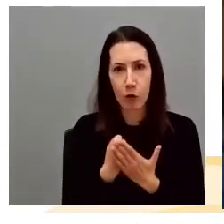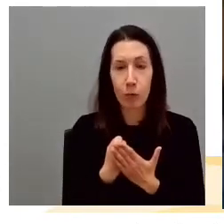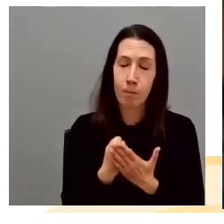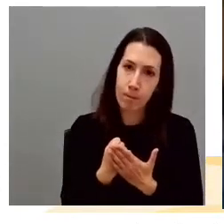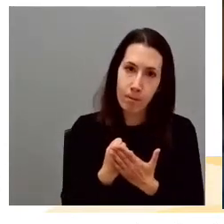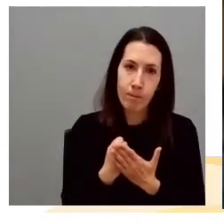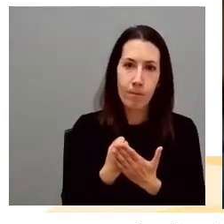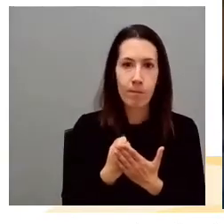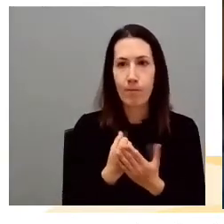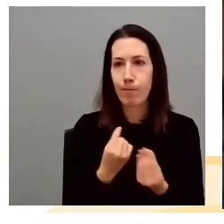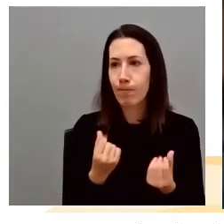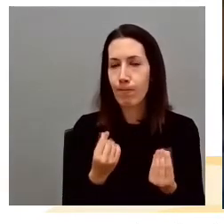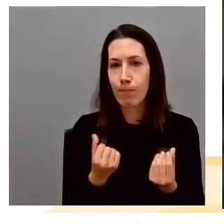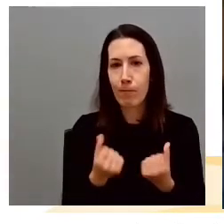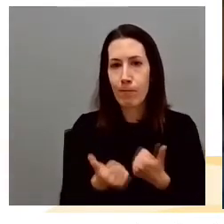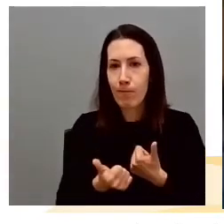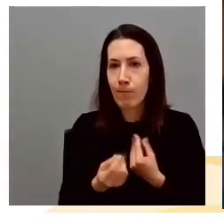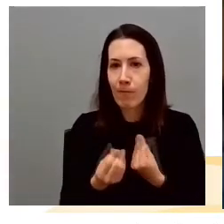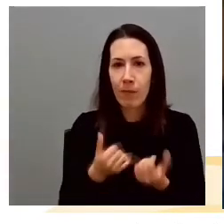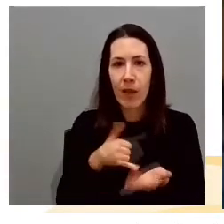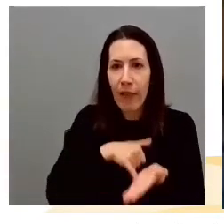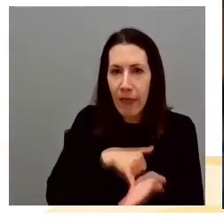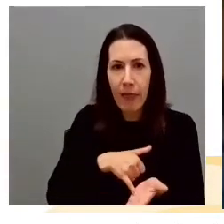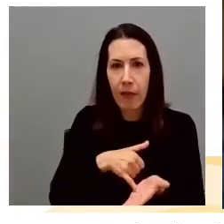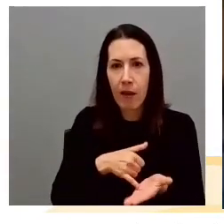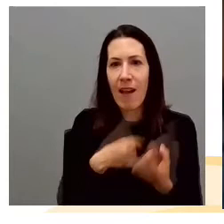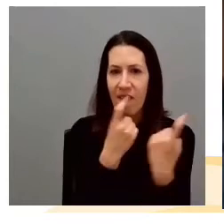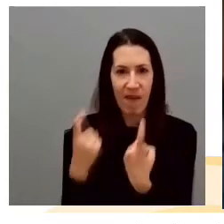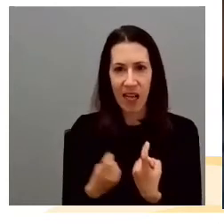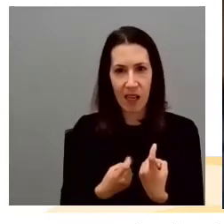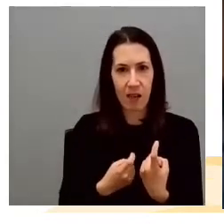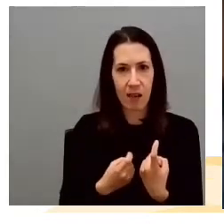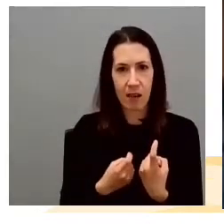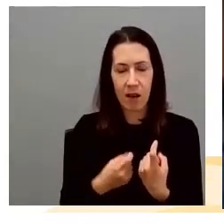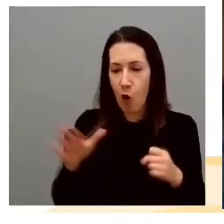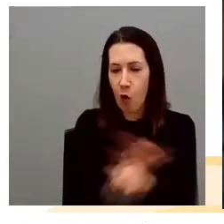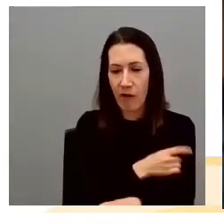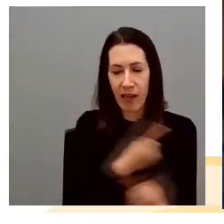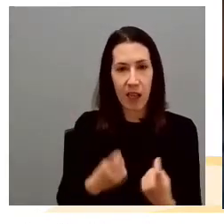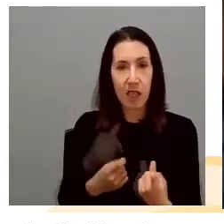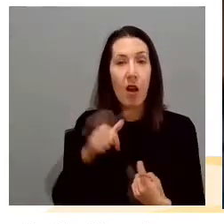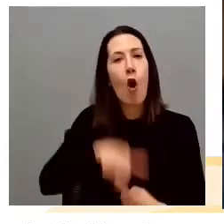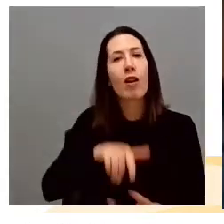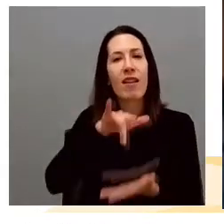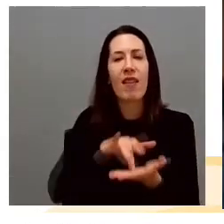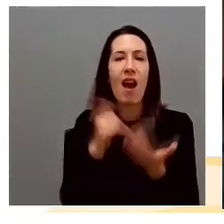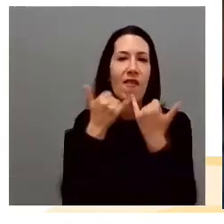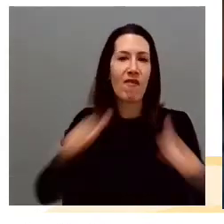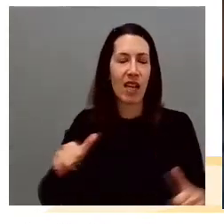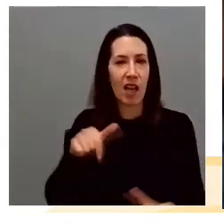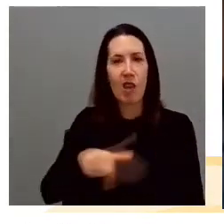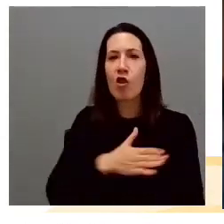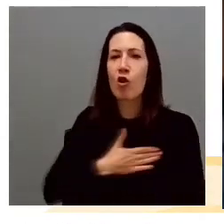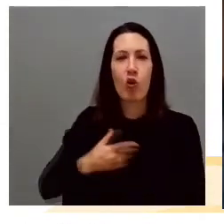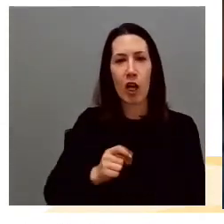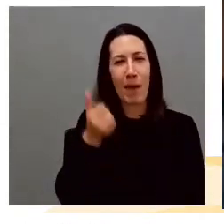muy carentes, muy debilitados y muy deficitarios. No quiero en un día de fiesta, en un día de celebración,